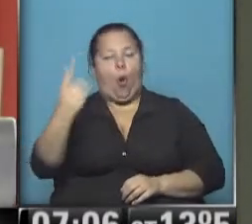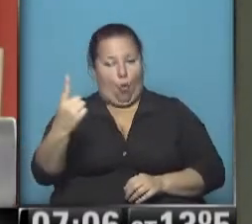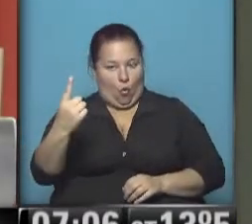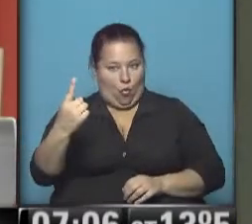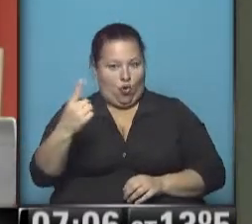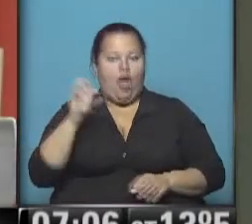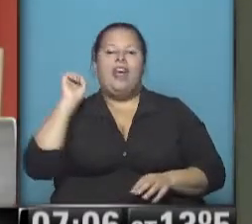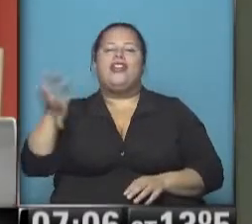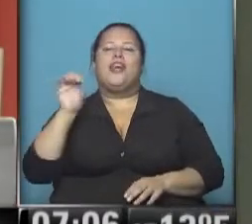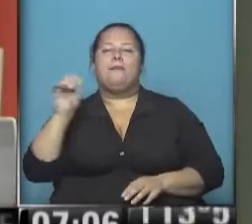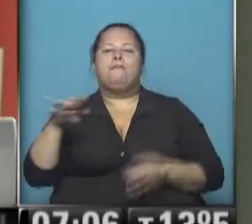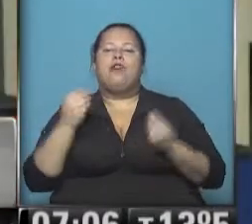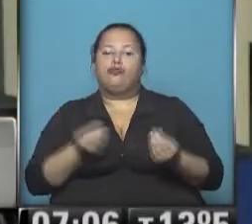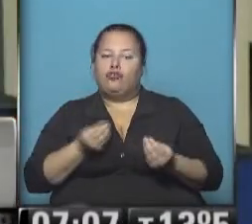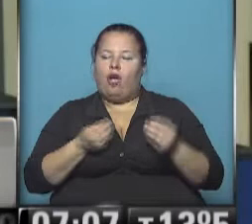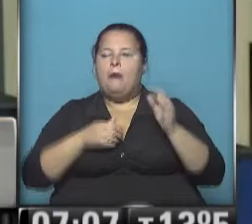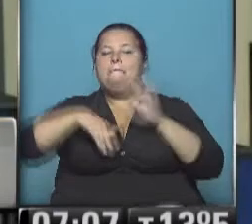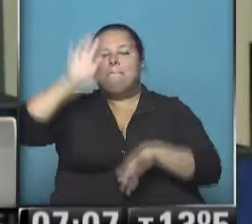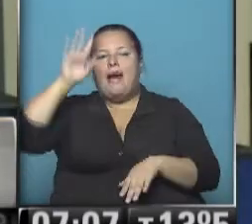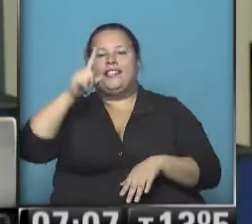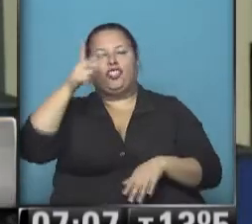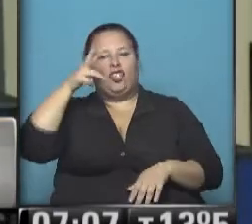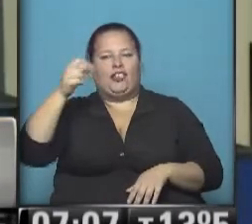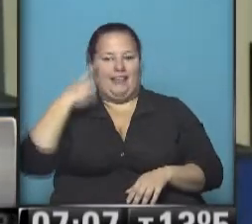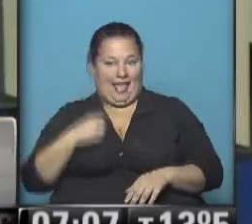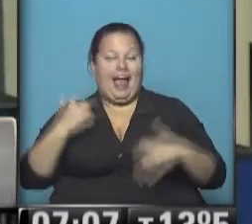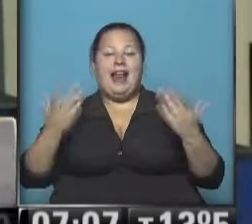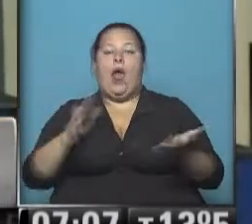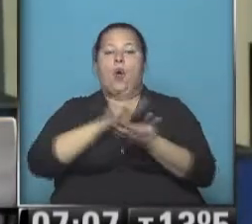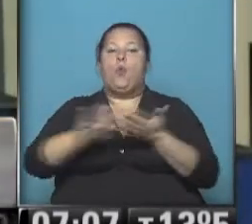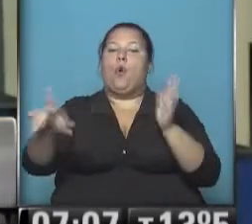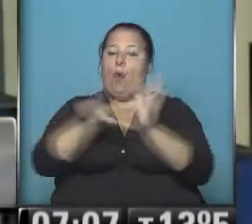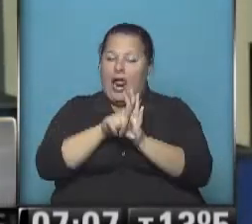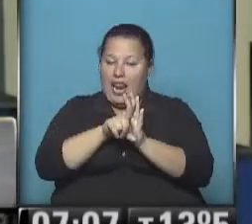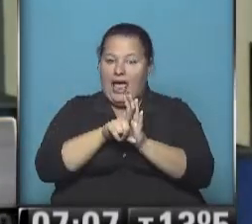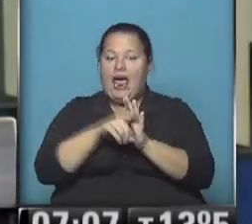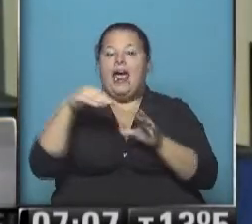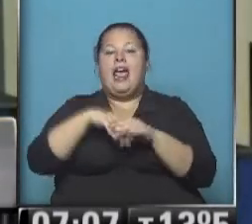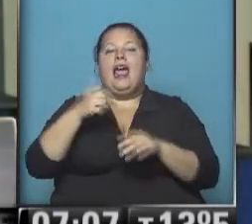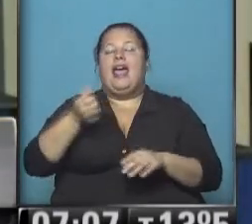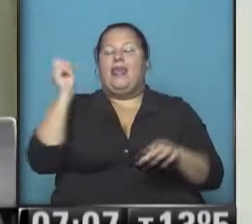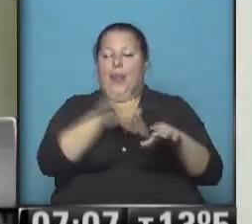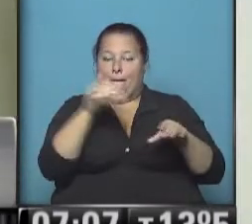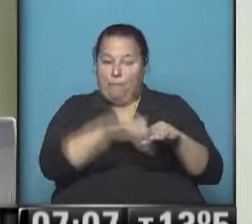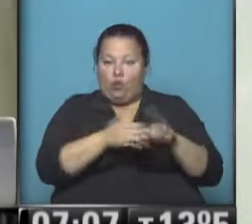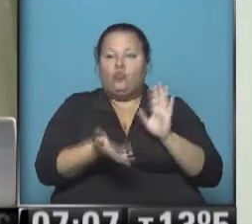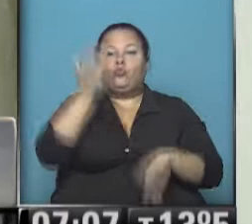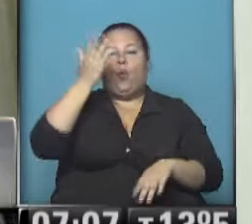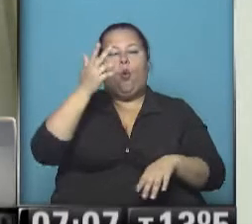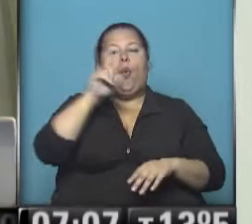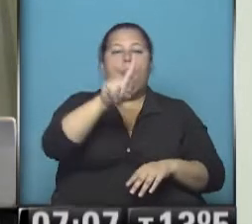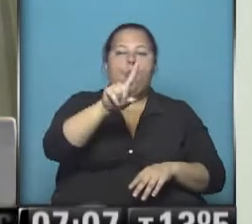26.1 los depósitos que van más allá de los 180 días. Claro, con esta nueva medida los rendimientos de los depósitos se elevarán entre